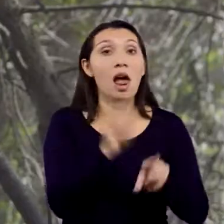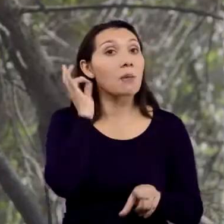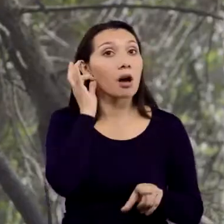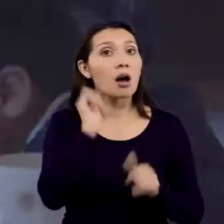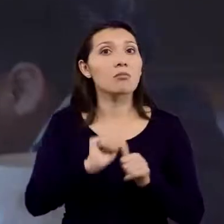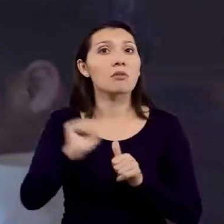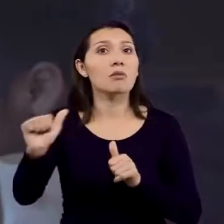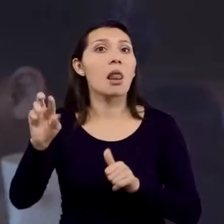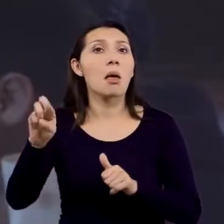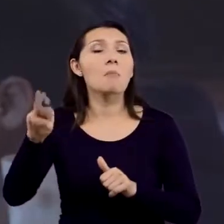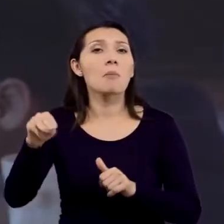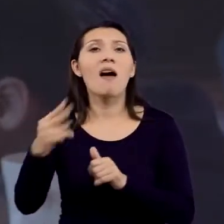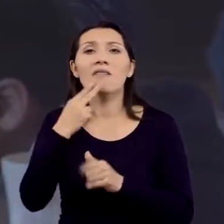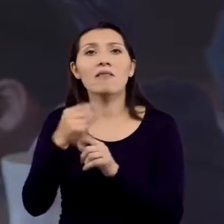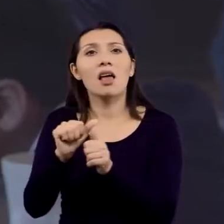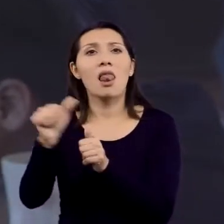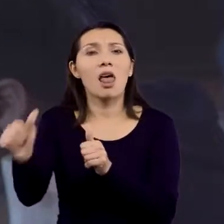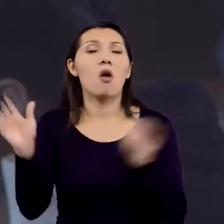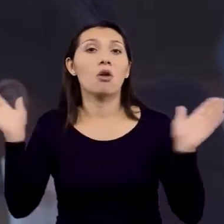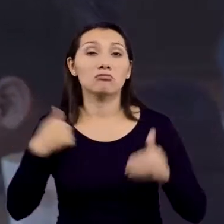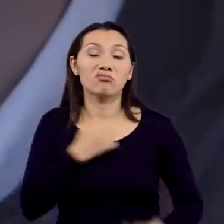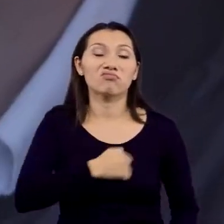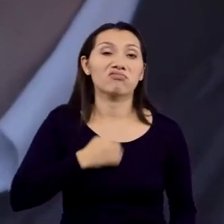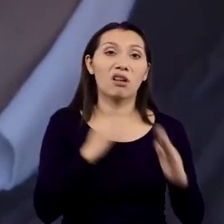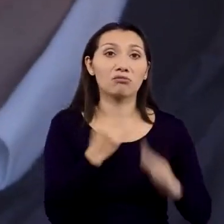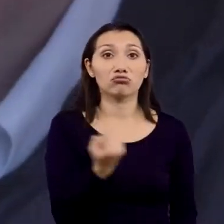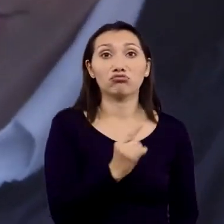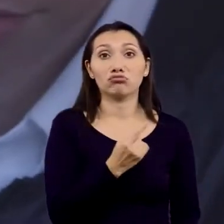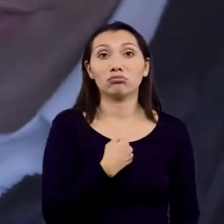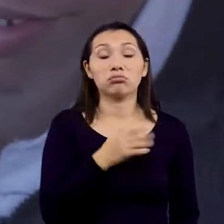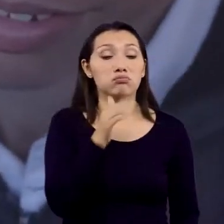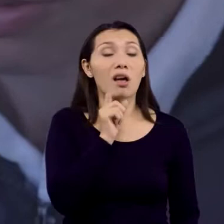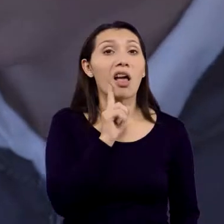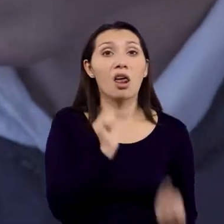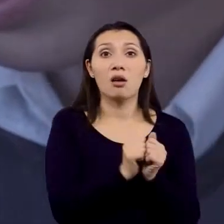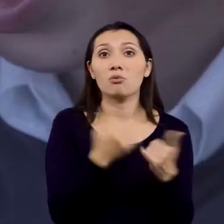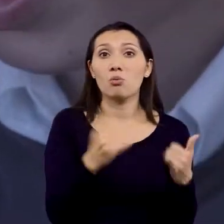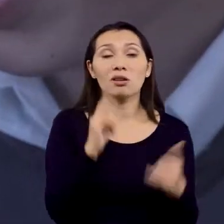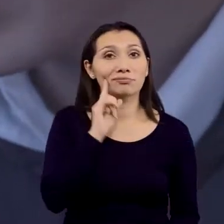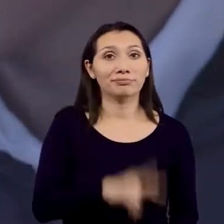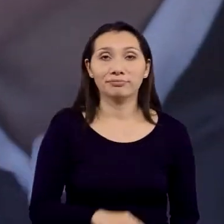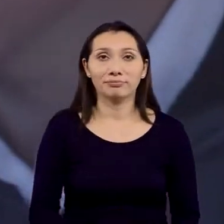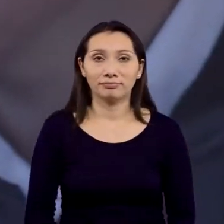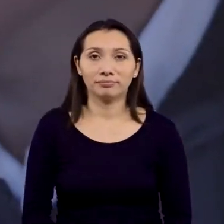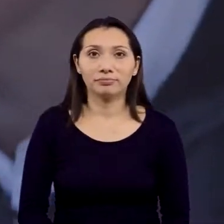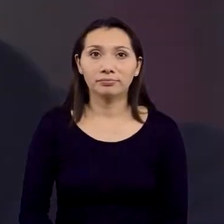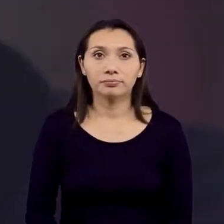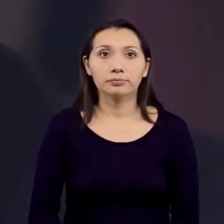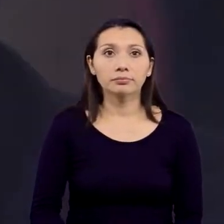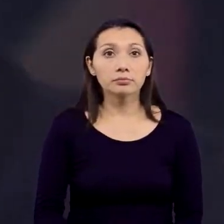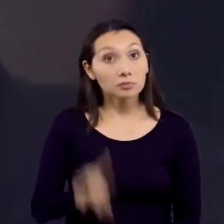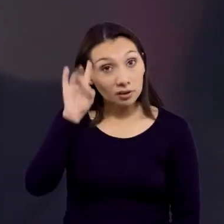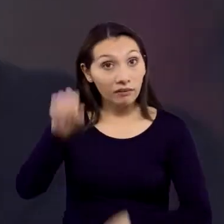es parte de mi mamá y vive en Los Ángeles. Yo me aburro en mi casa entonces solo. No tengo un que jugar. César está en el